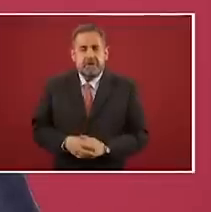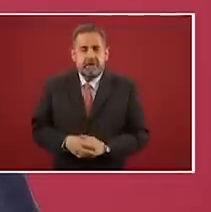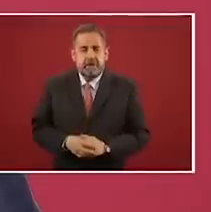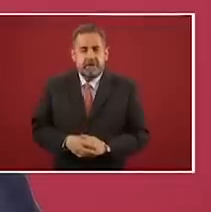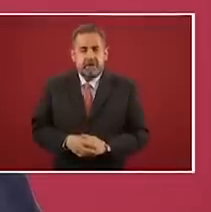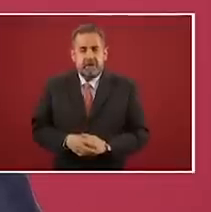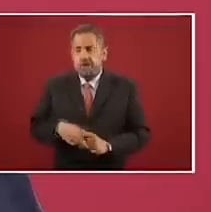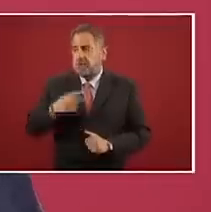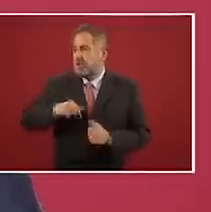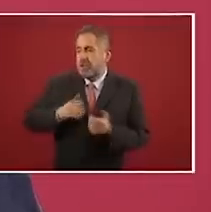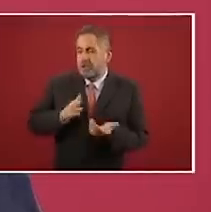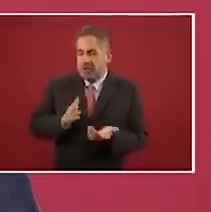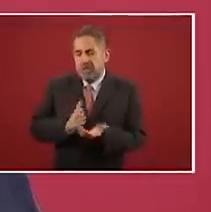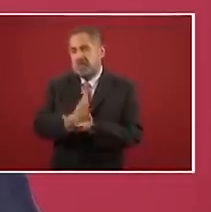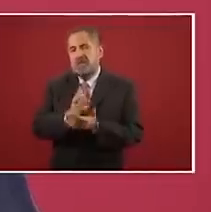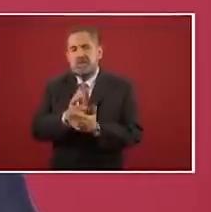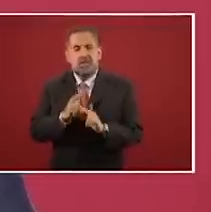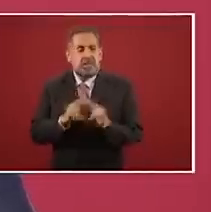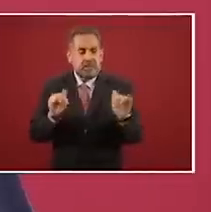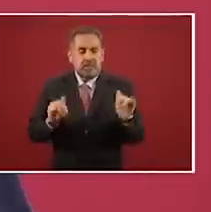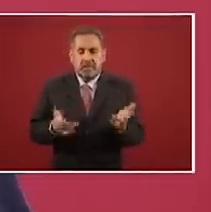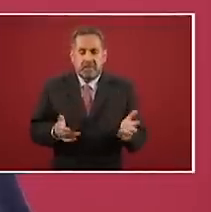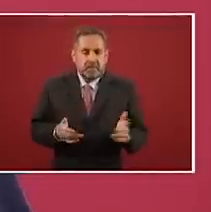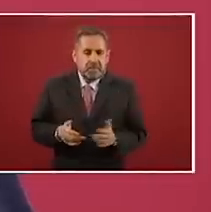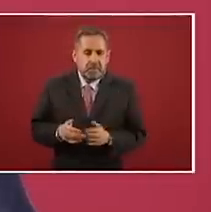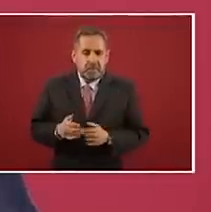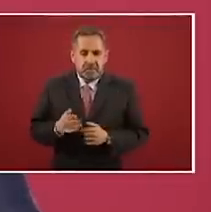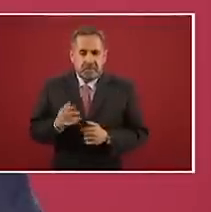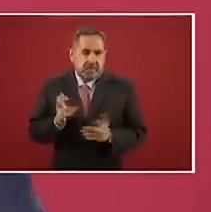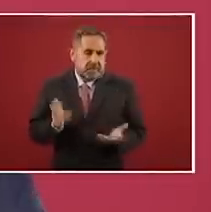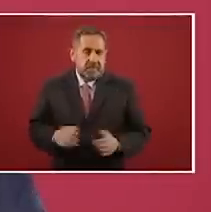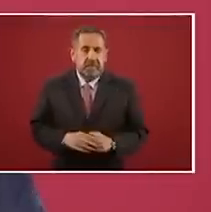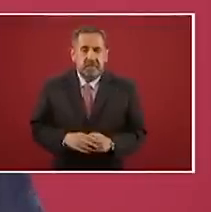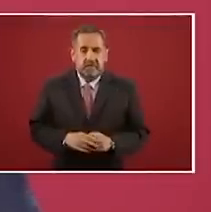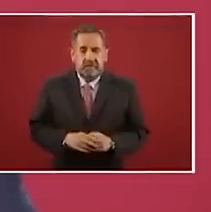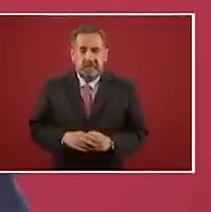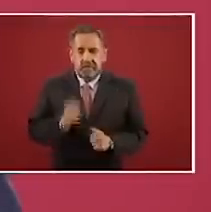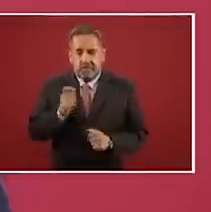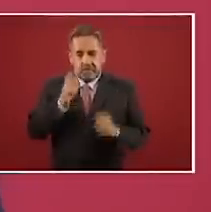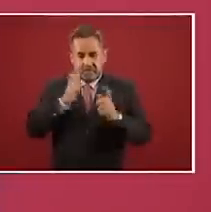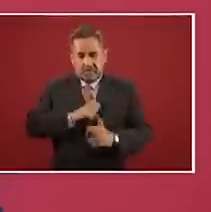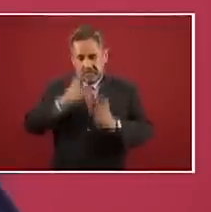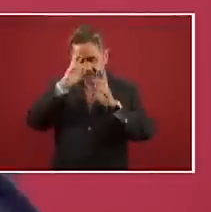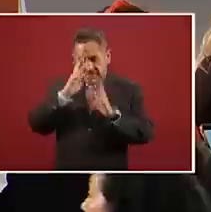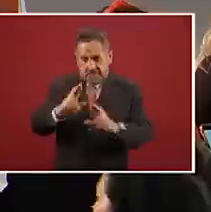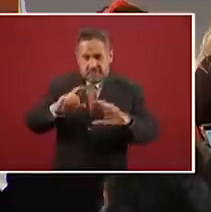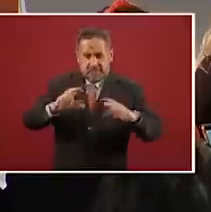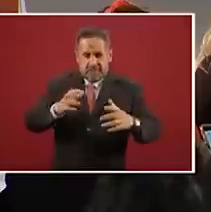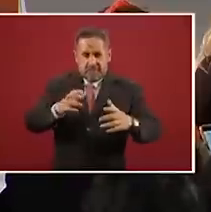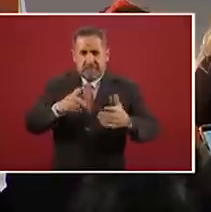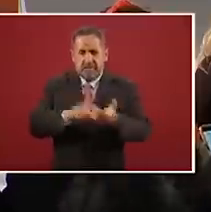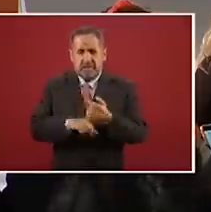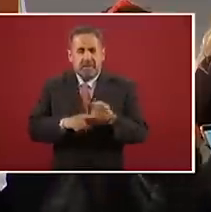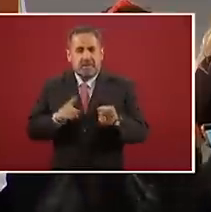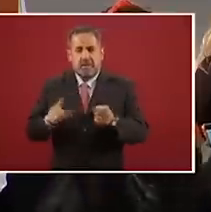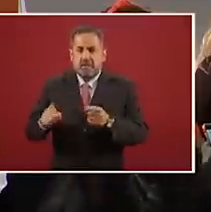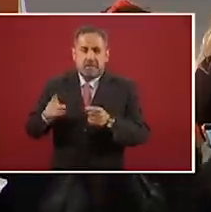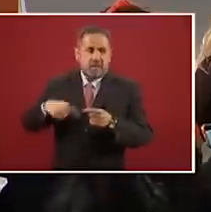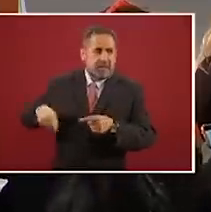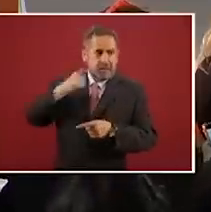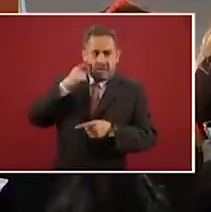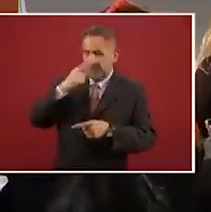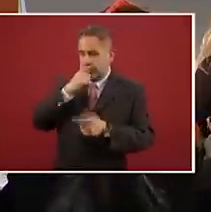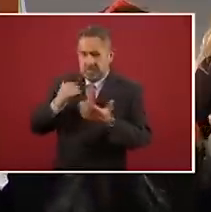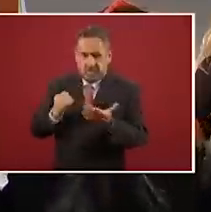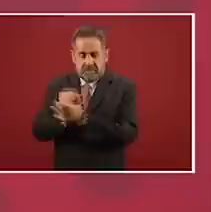de no intervención, de respeto a la decisión